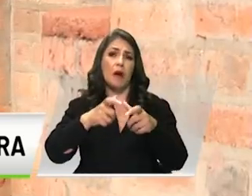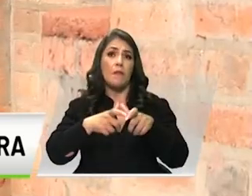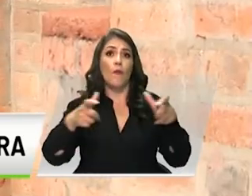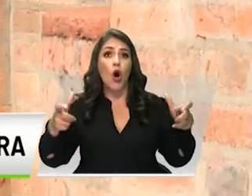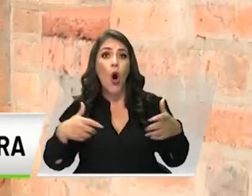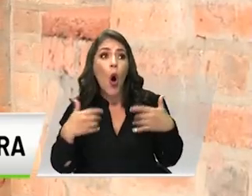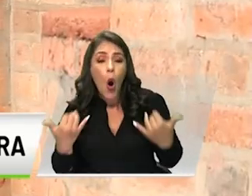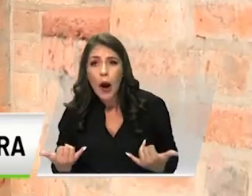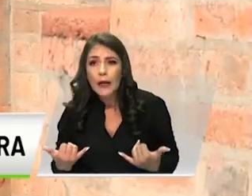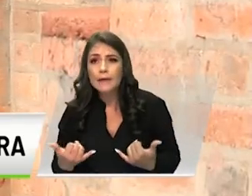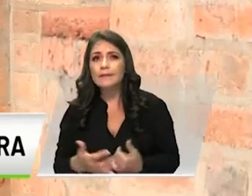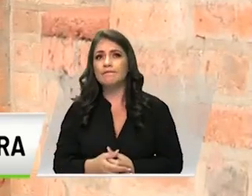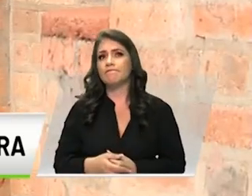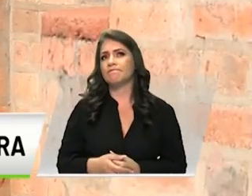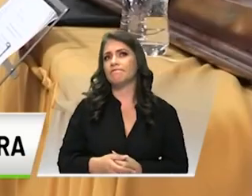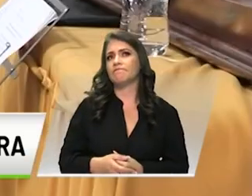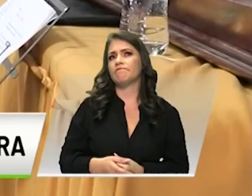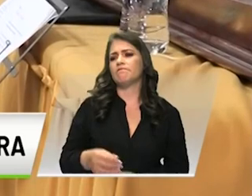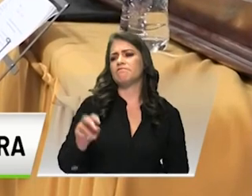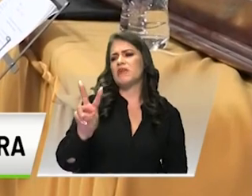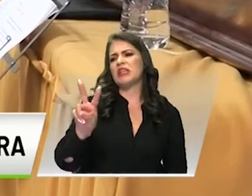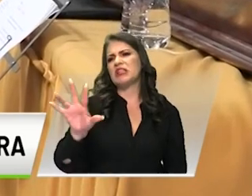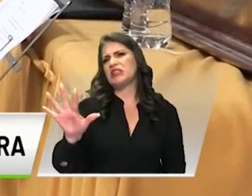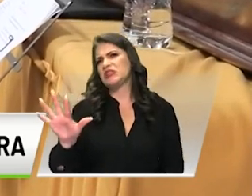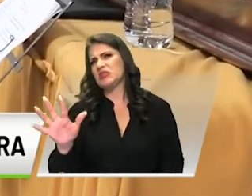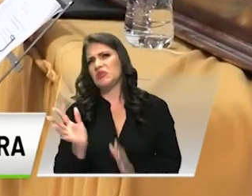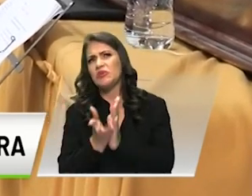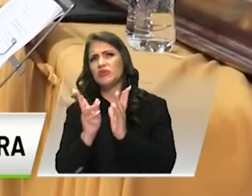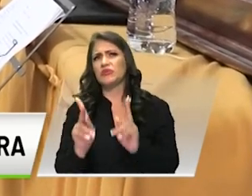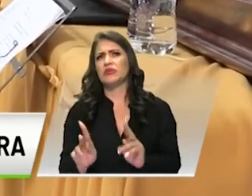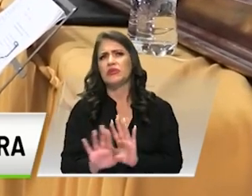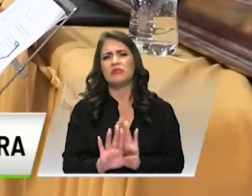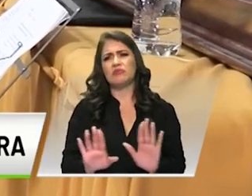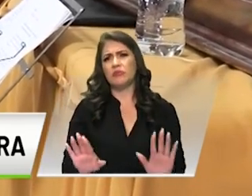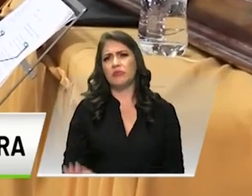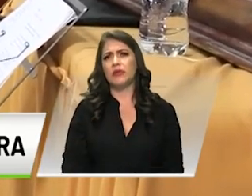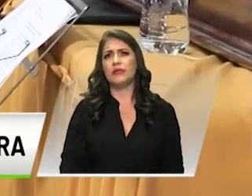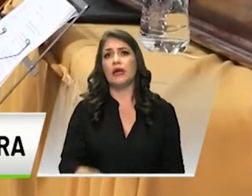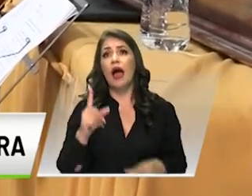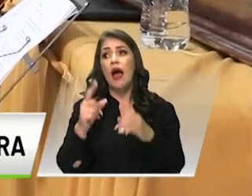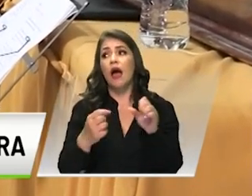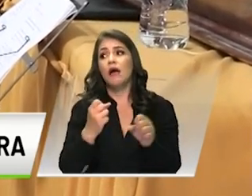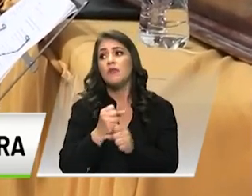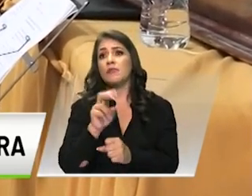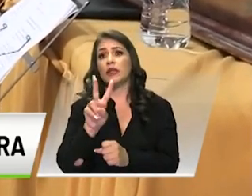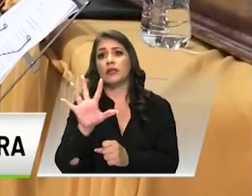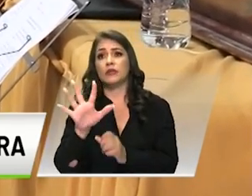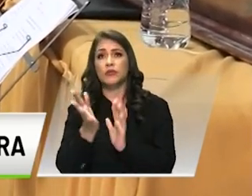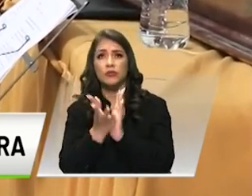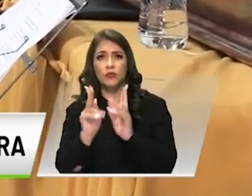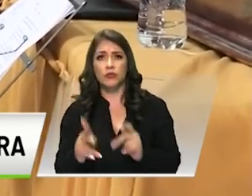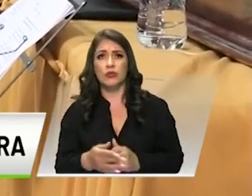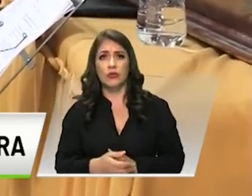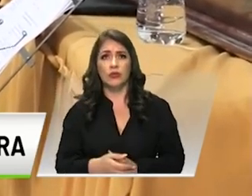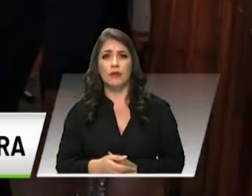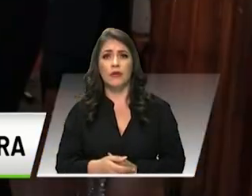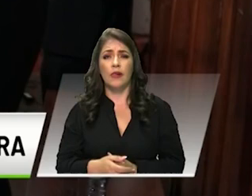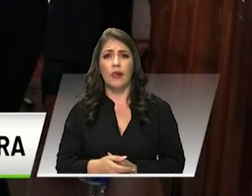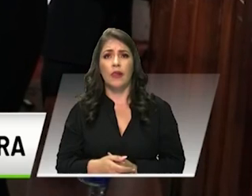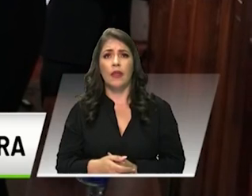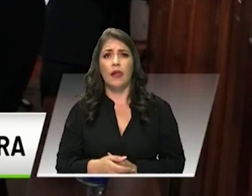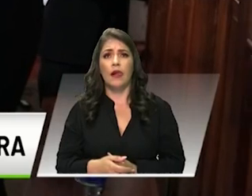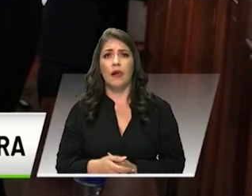Ahora, solo ingresan alrededor de 25 estudiantes por año. Pese a ello, el número de ordenaciones anuales se mantiene